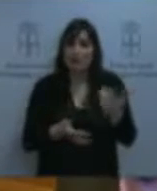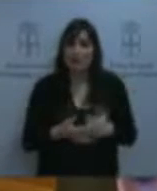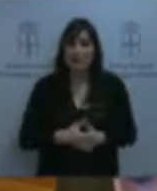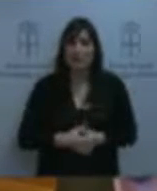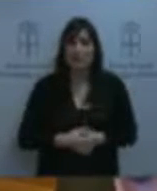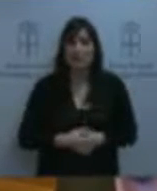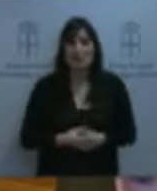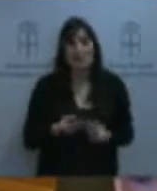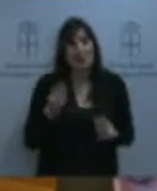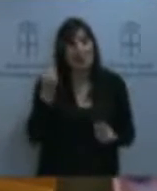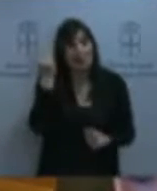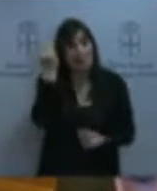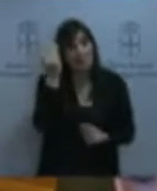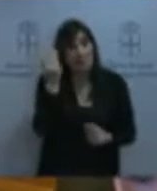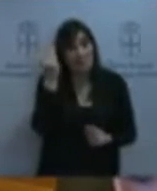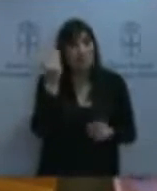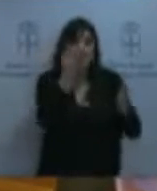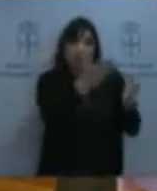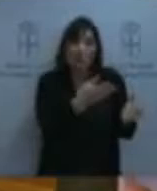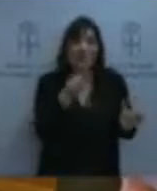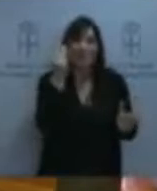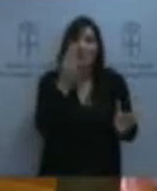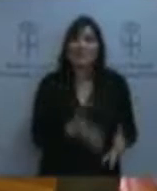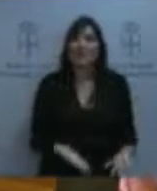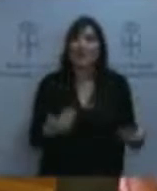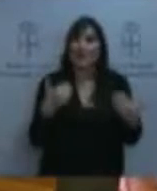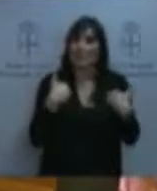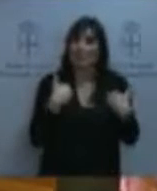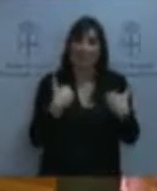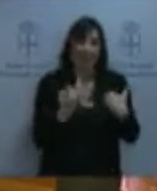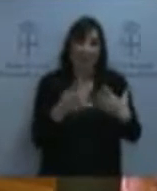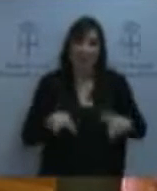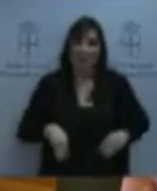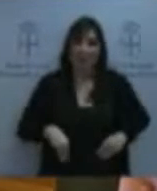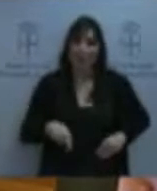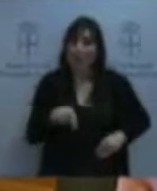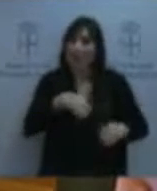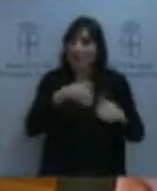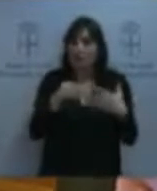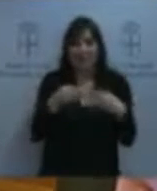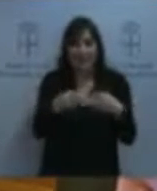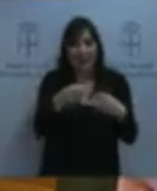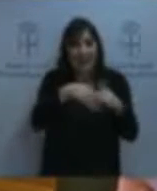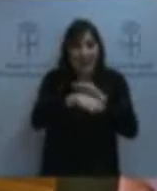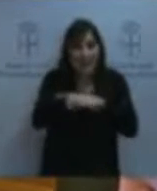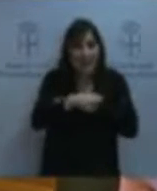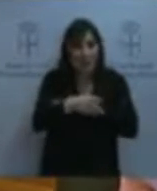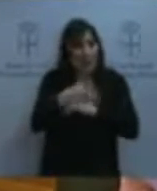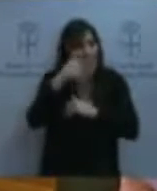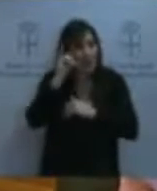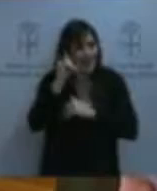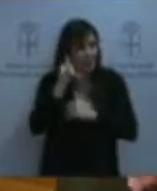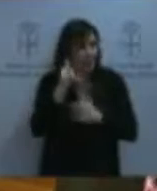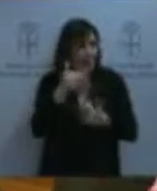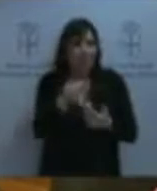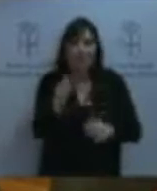que la responsabilidad hay que asumirla. Estuvo en riesgo este material. Es intolerable la forma lenta de abordar problemas graves. El ejemplo lo